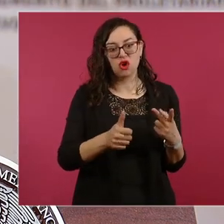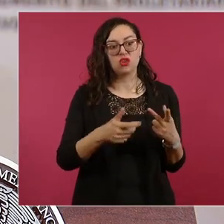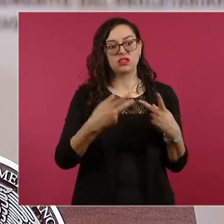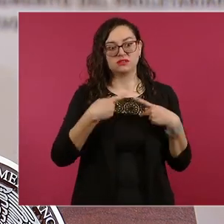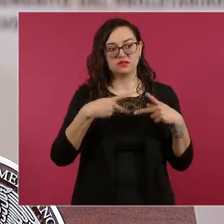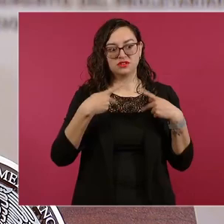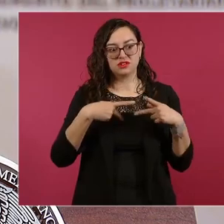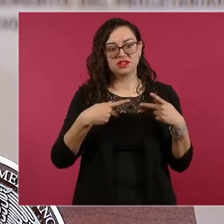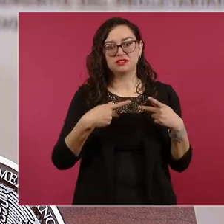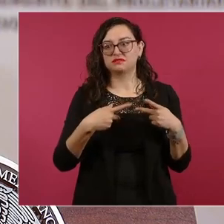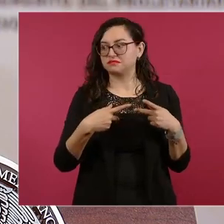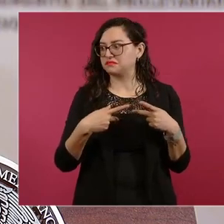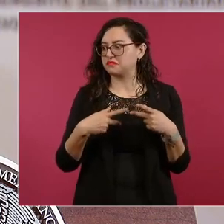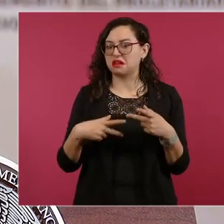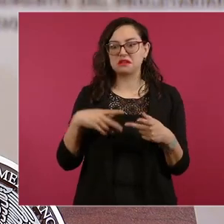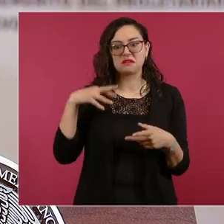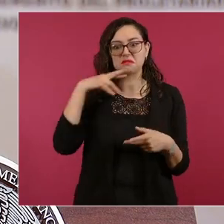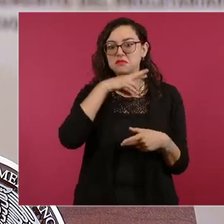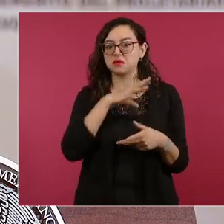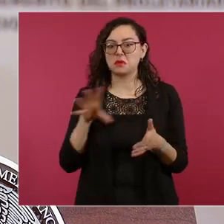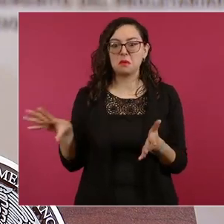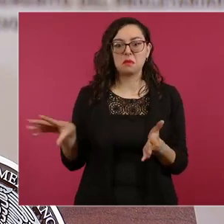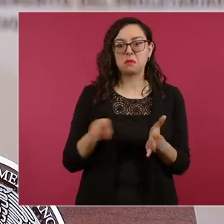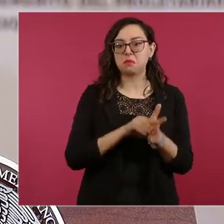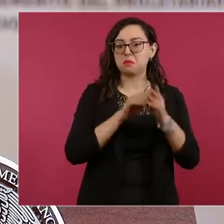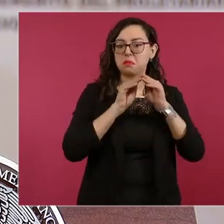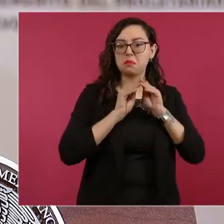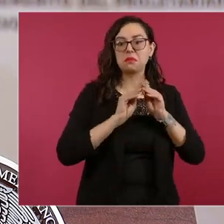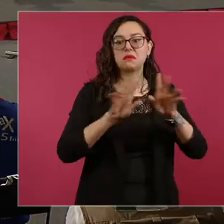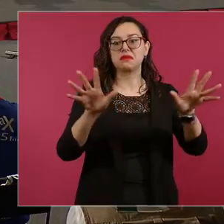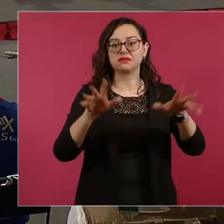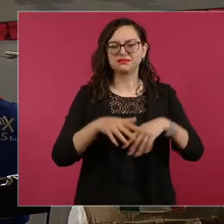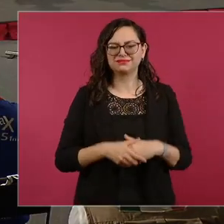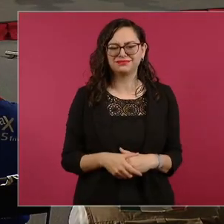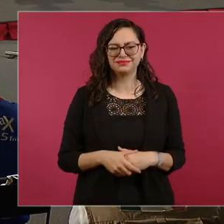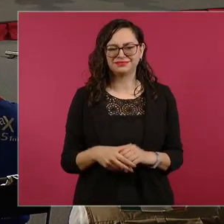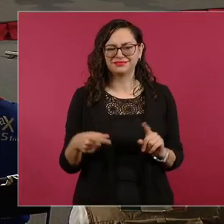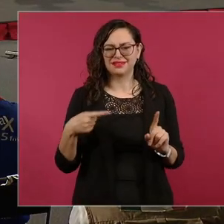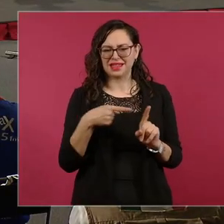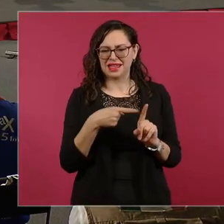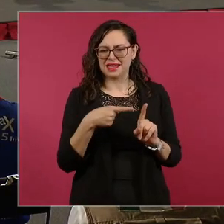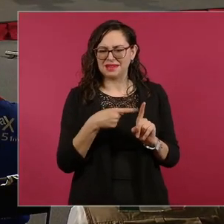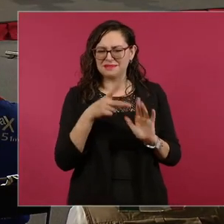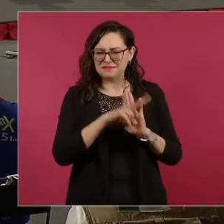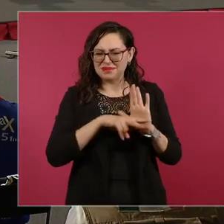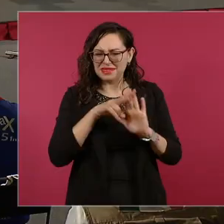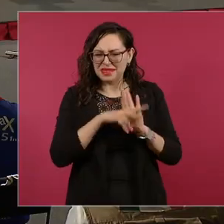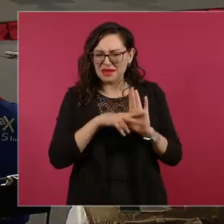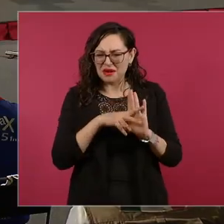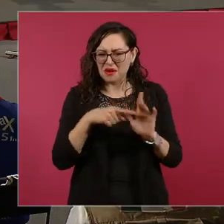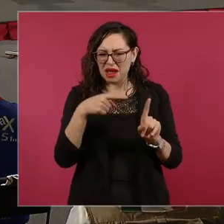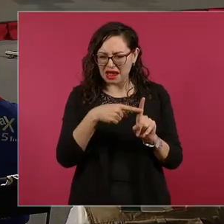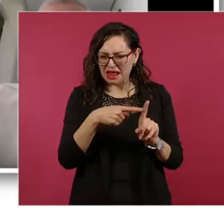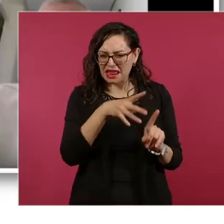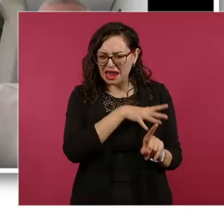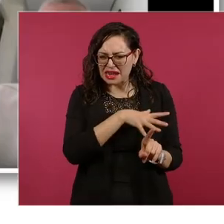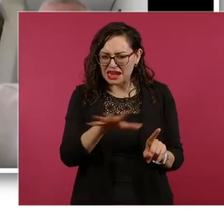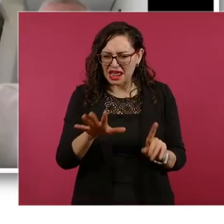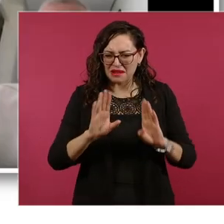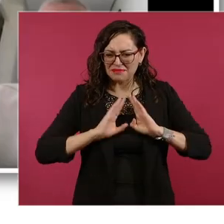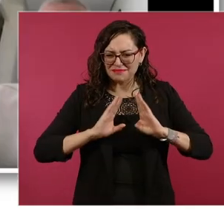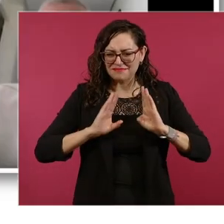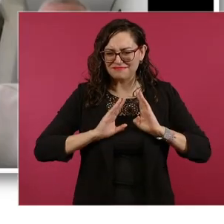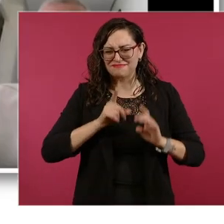La persona que aparece el video, hay que decir, no pertenece ni ha pertenecido al ejército. Él se dedica